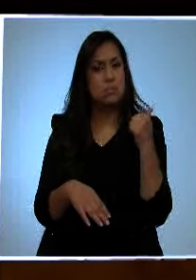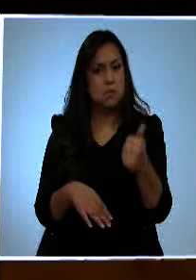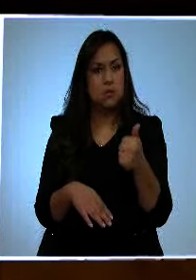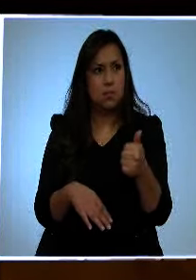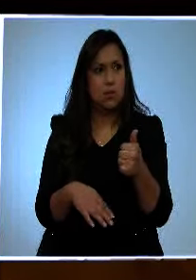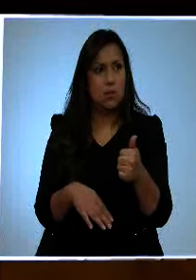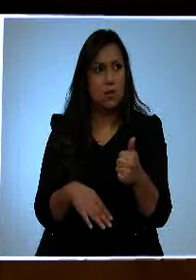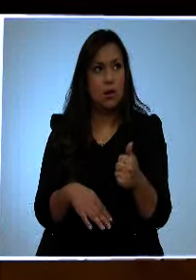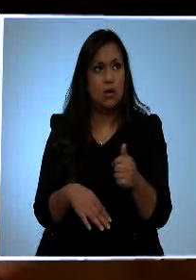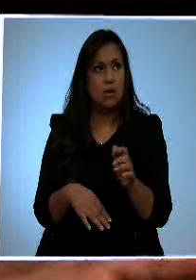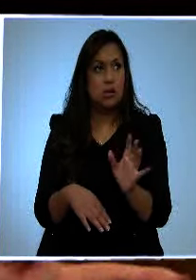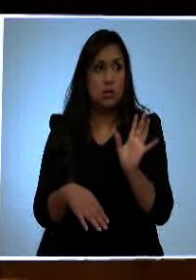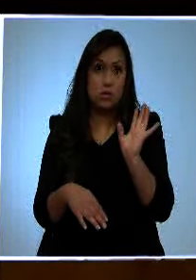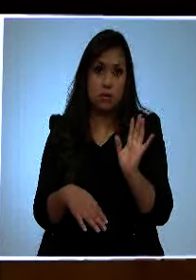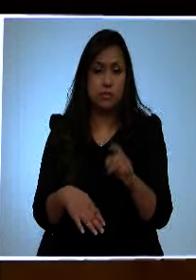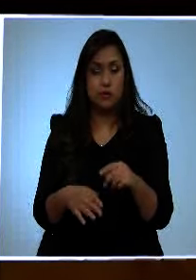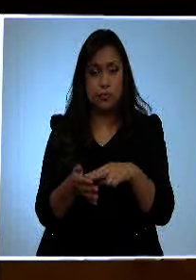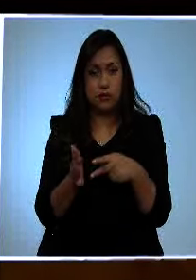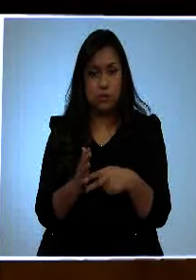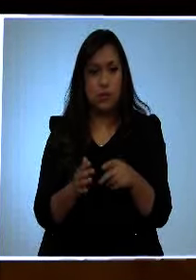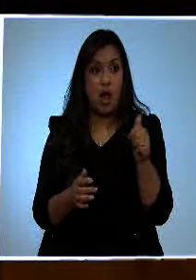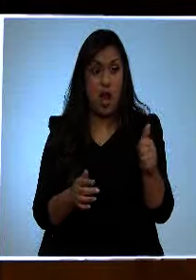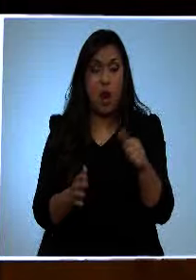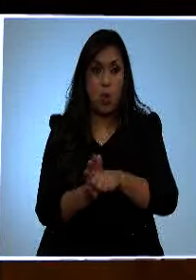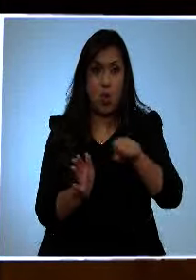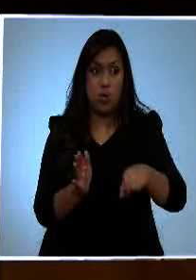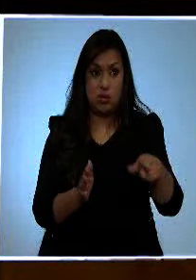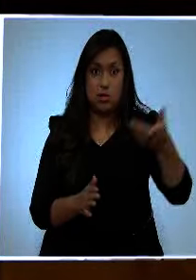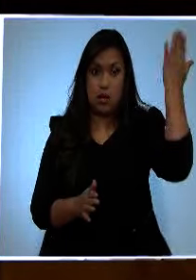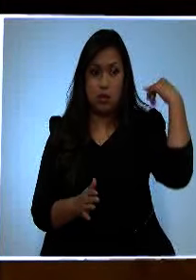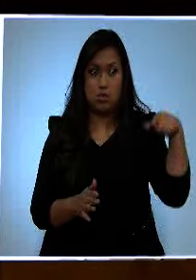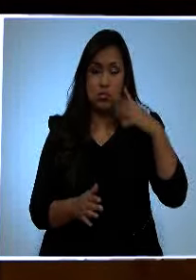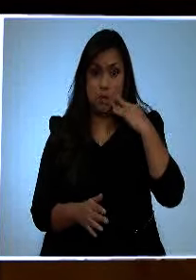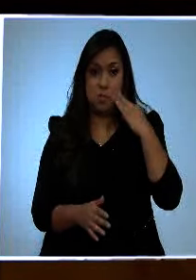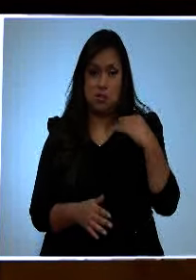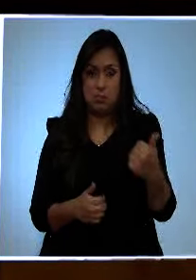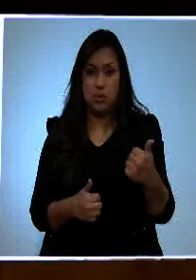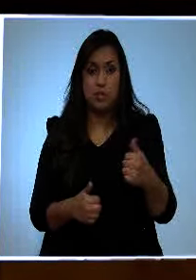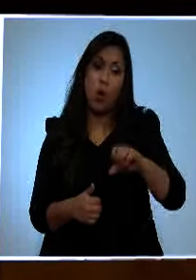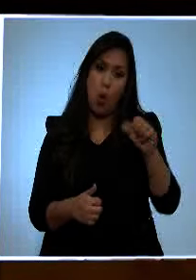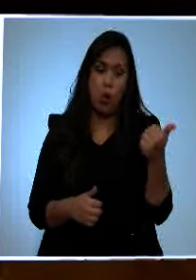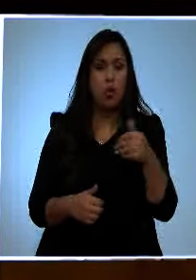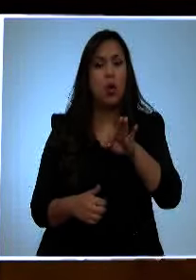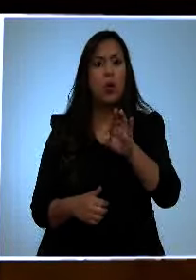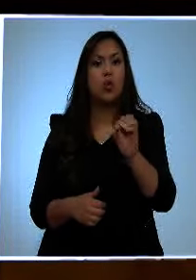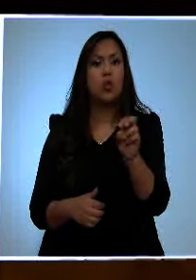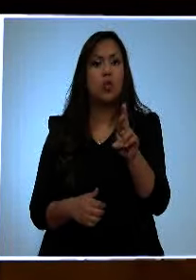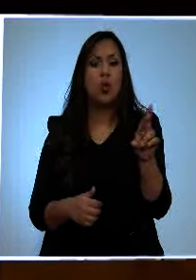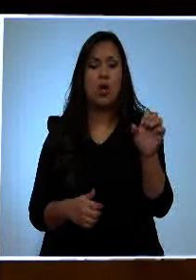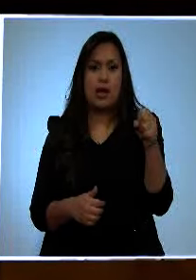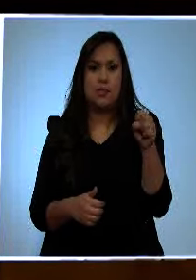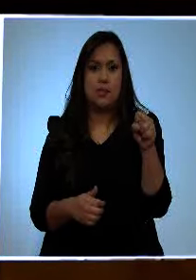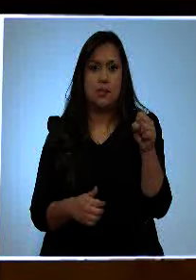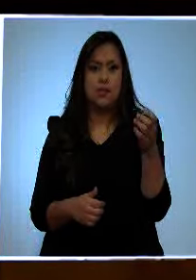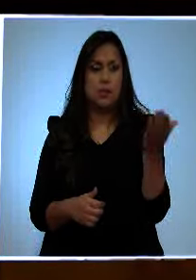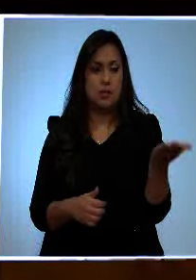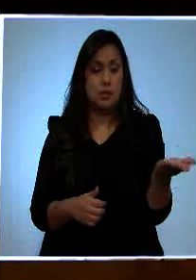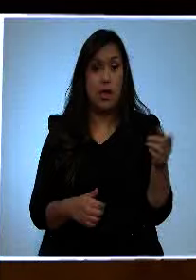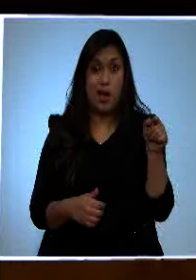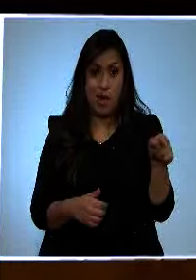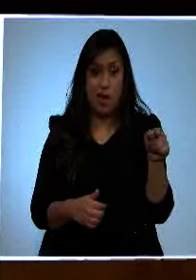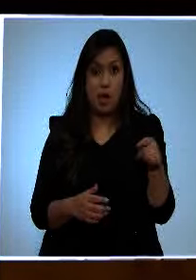asesinado hay una gran diferencia Tenemos aquí al doctor Raúl Torre que es una eminencia él ha manejado